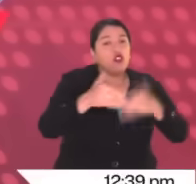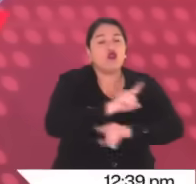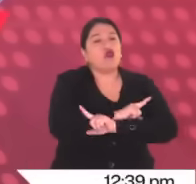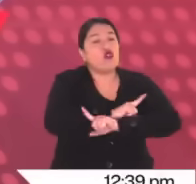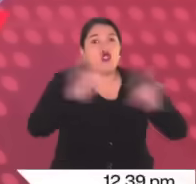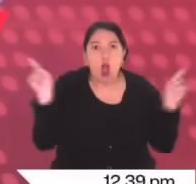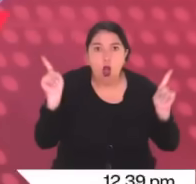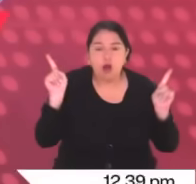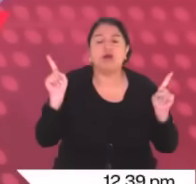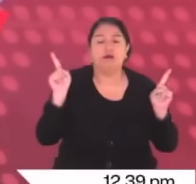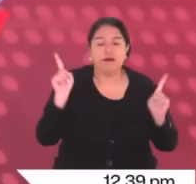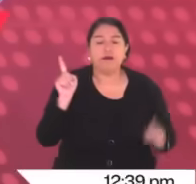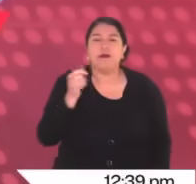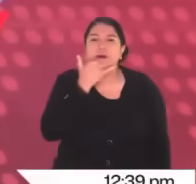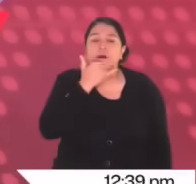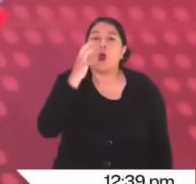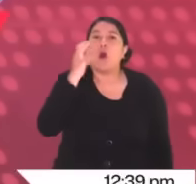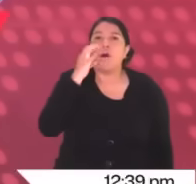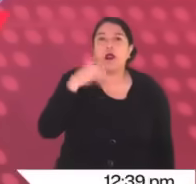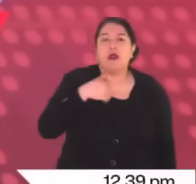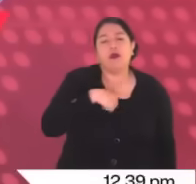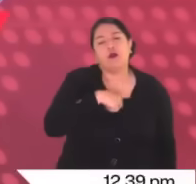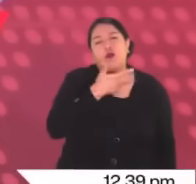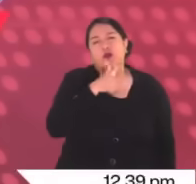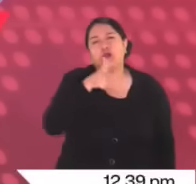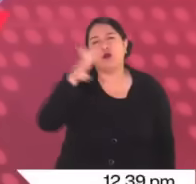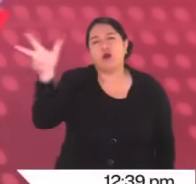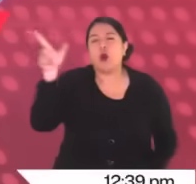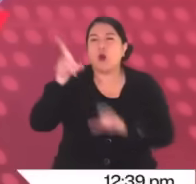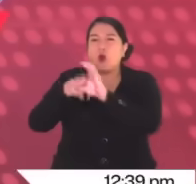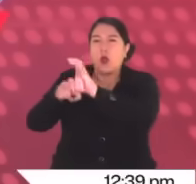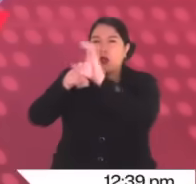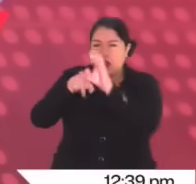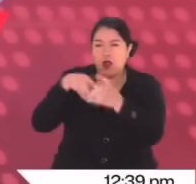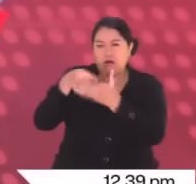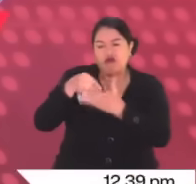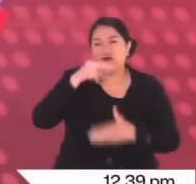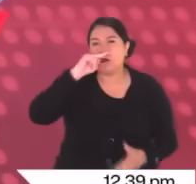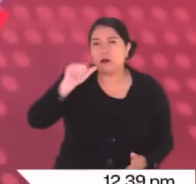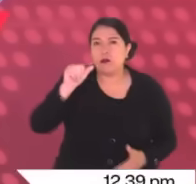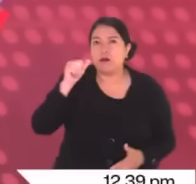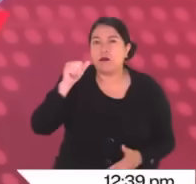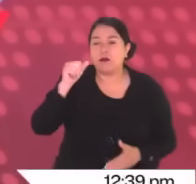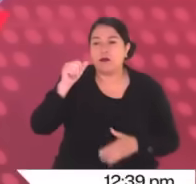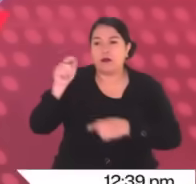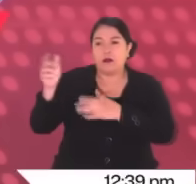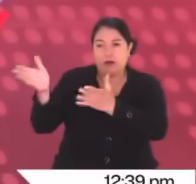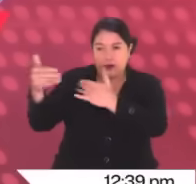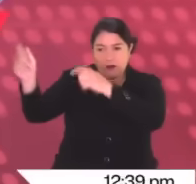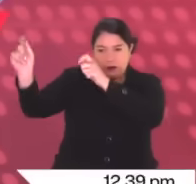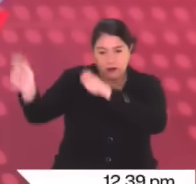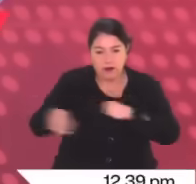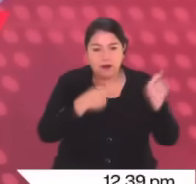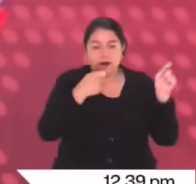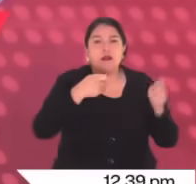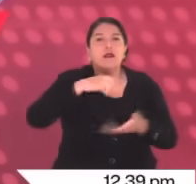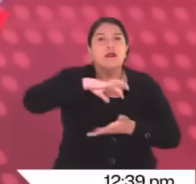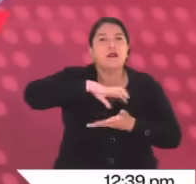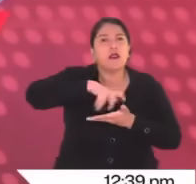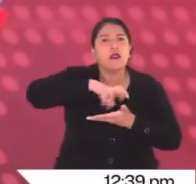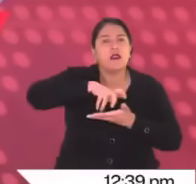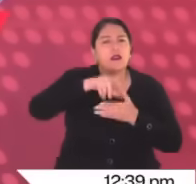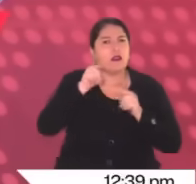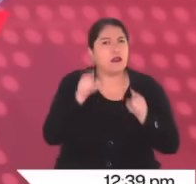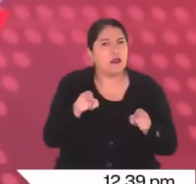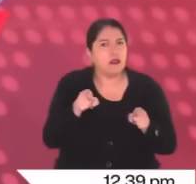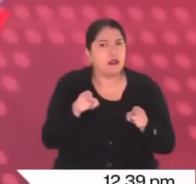miren un hombre habría viajado hasta la guajira y habría pagado dinero a los papás de una niña para llevársela hasta Santander al caso se suma